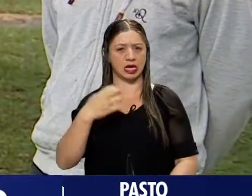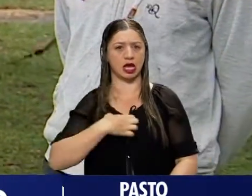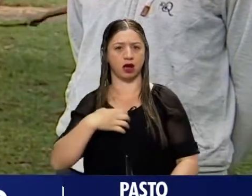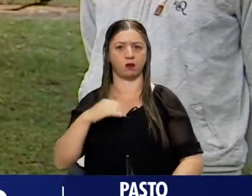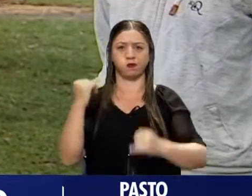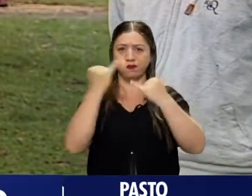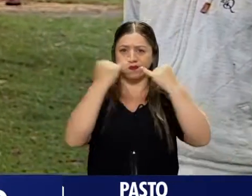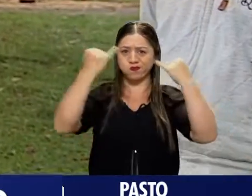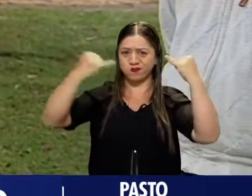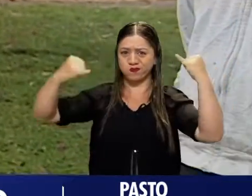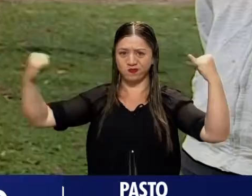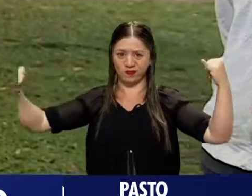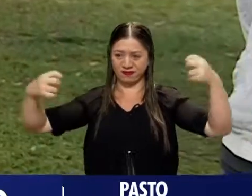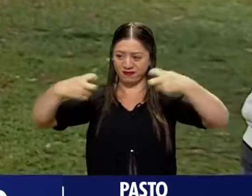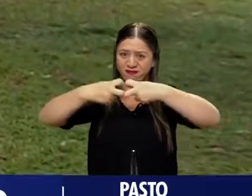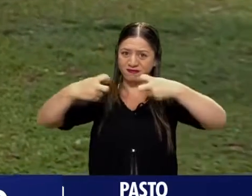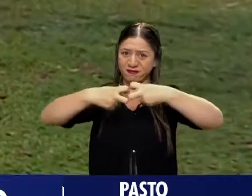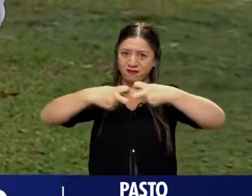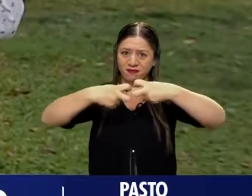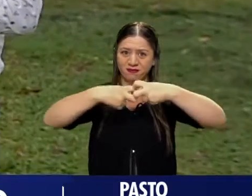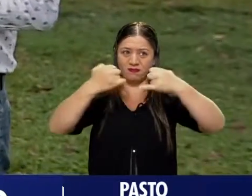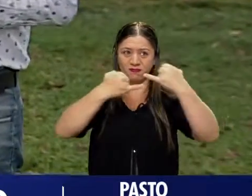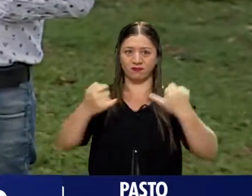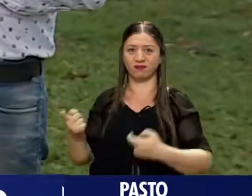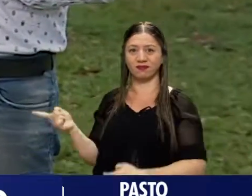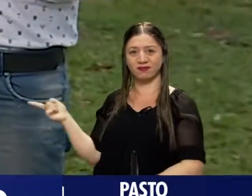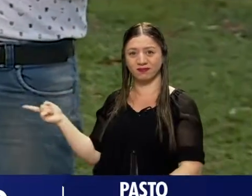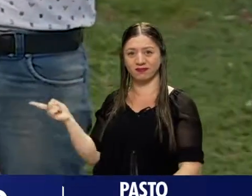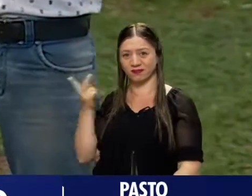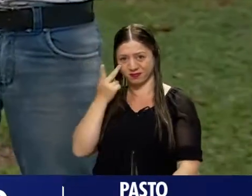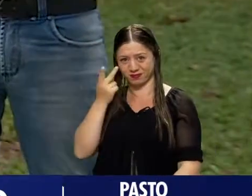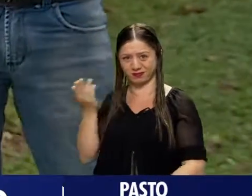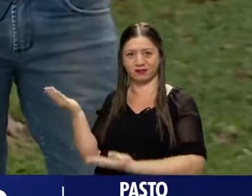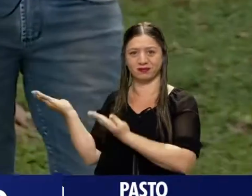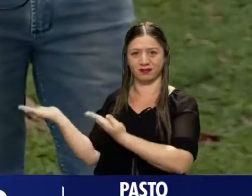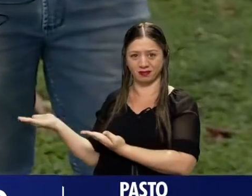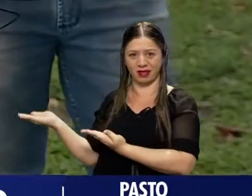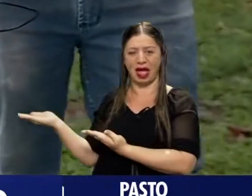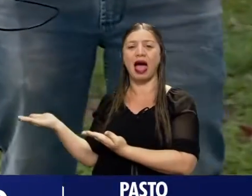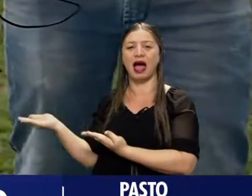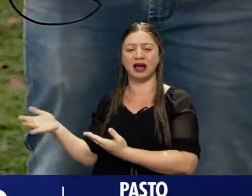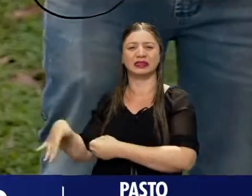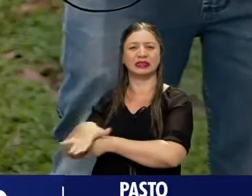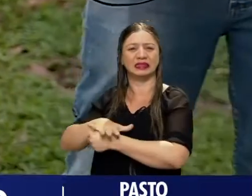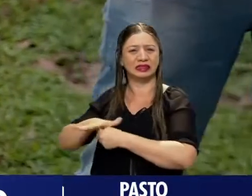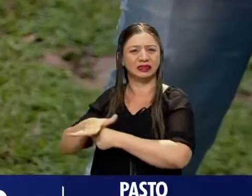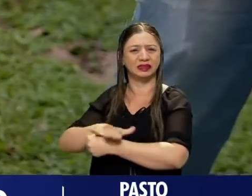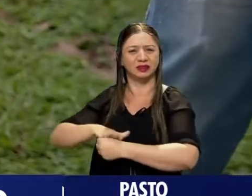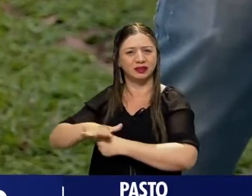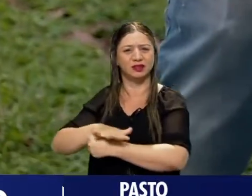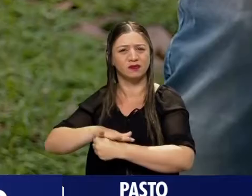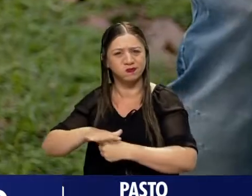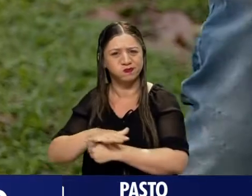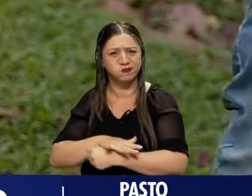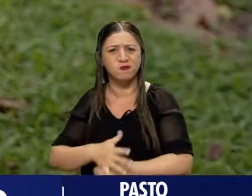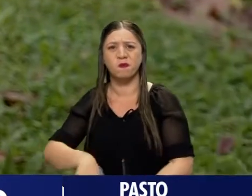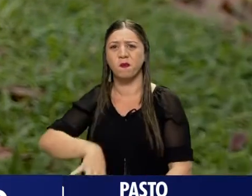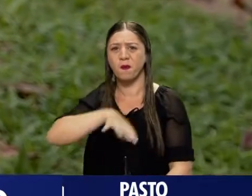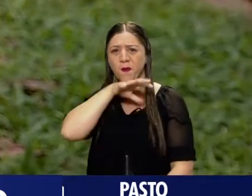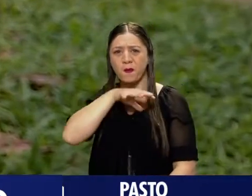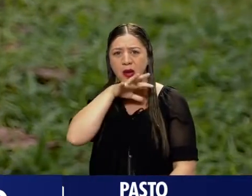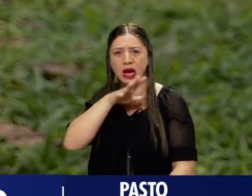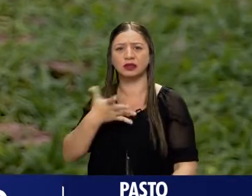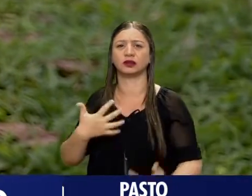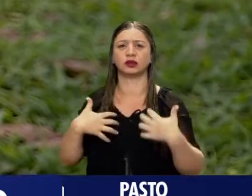cableado que está justamente en este poste que está detrás mío pues estaba ocasionando ciertas situaciones con las mascotas o